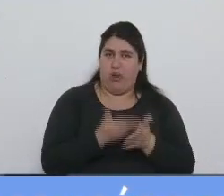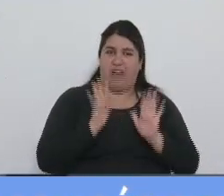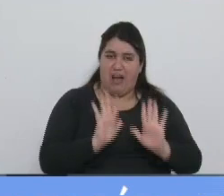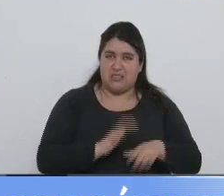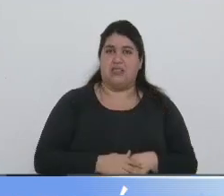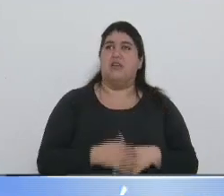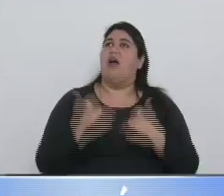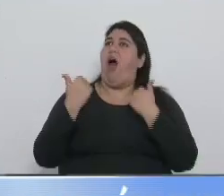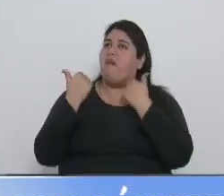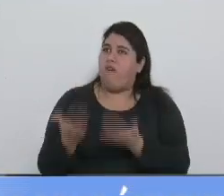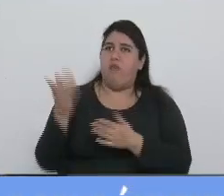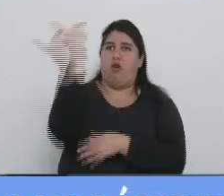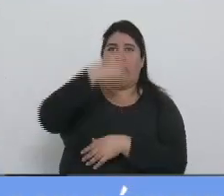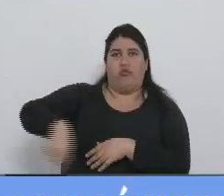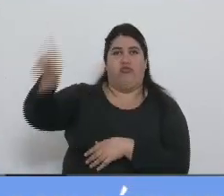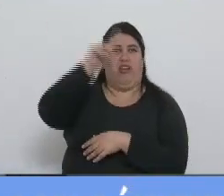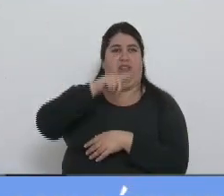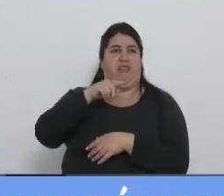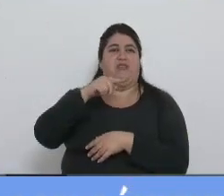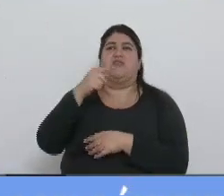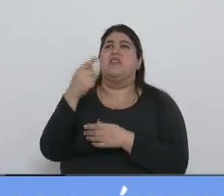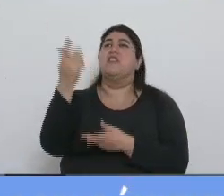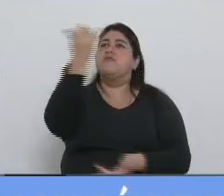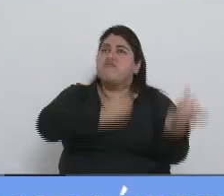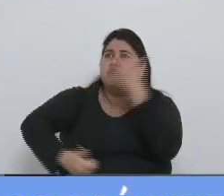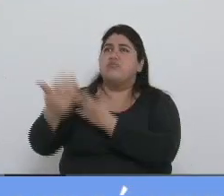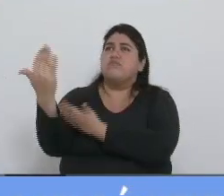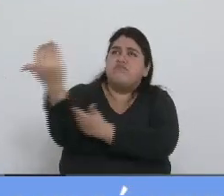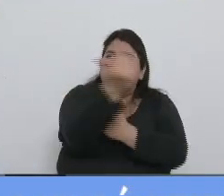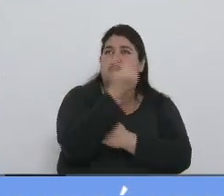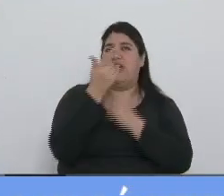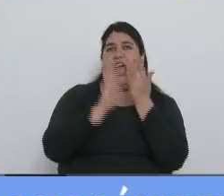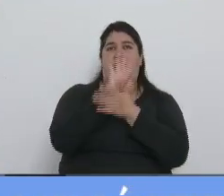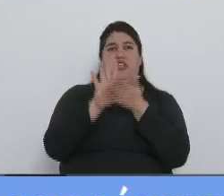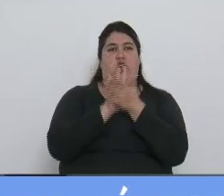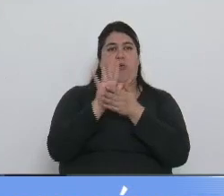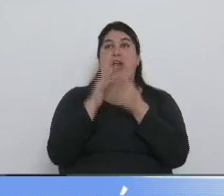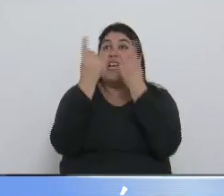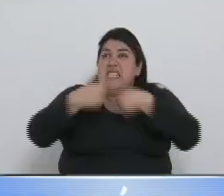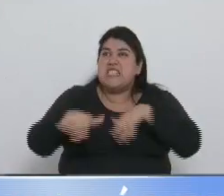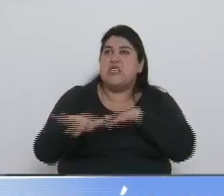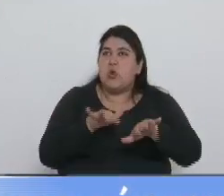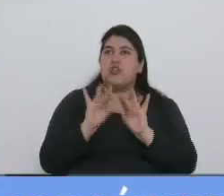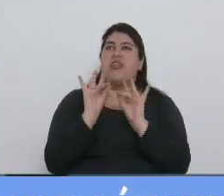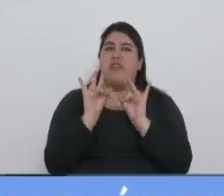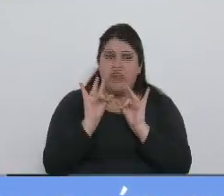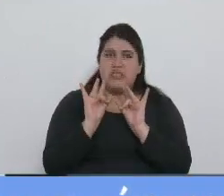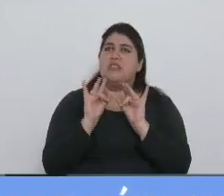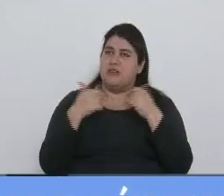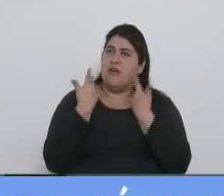ustedes escuchar las necesidades y resolverles las situaciones difíciles que les tocan atravesar.